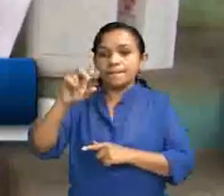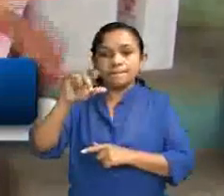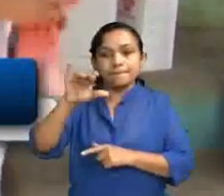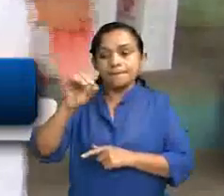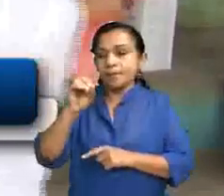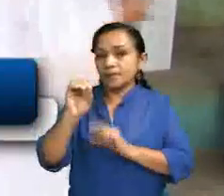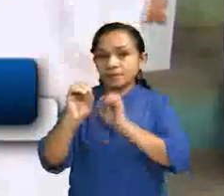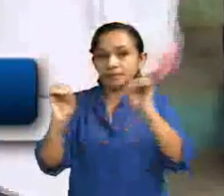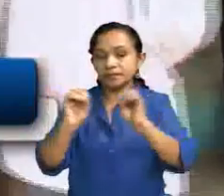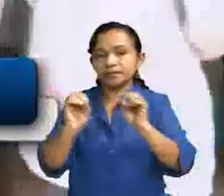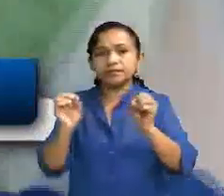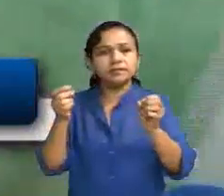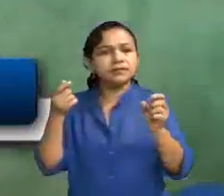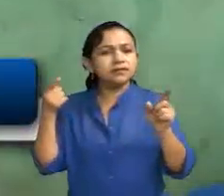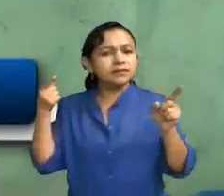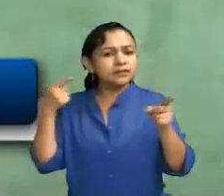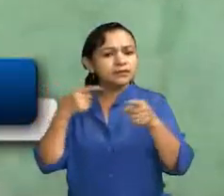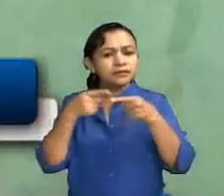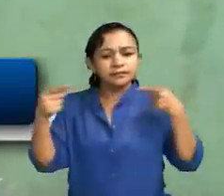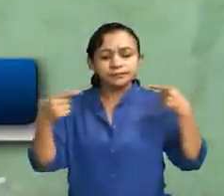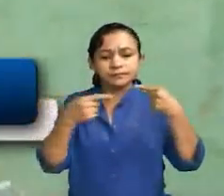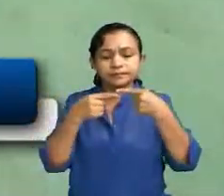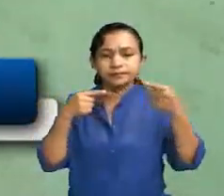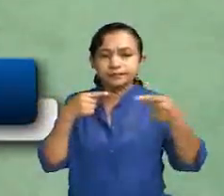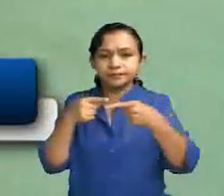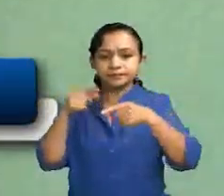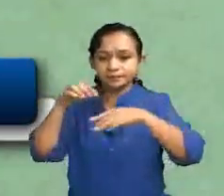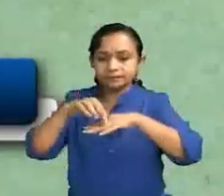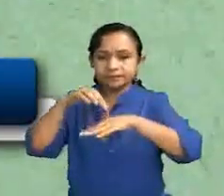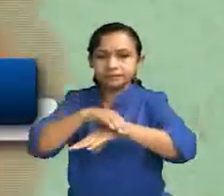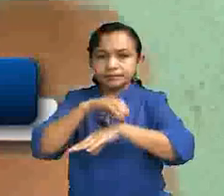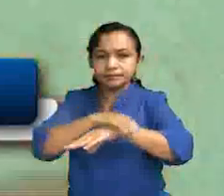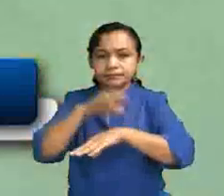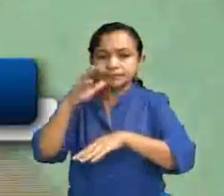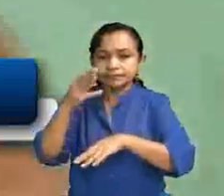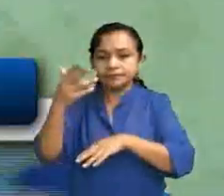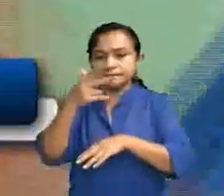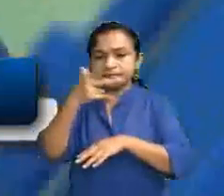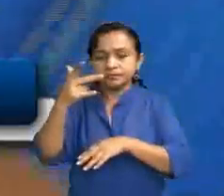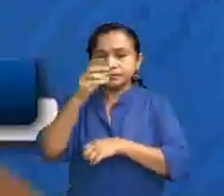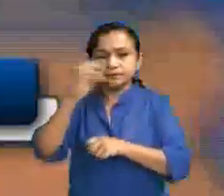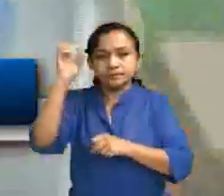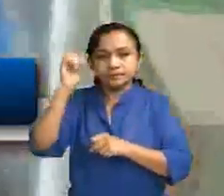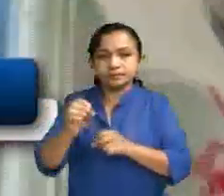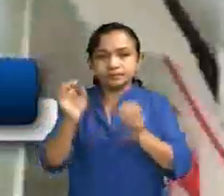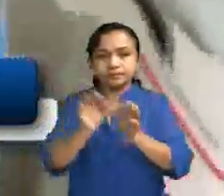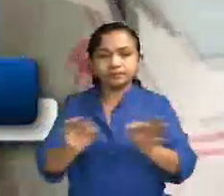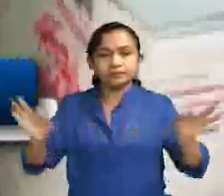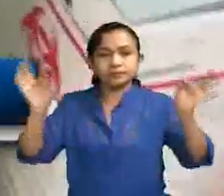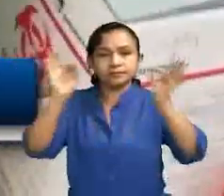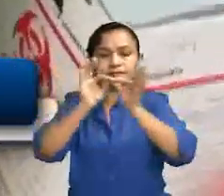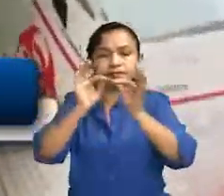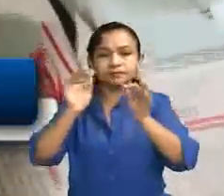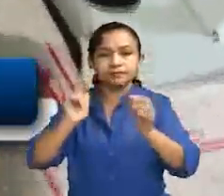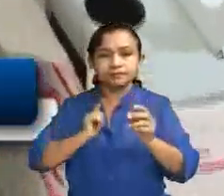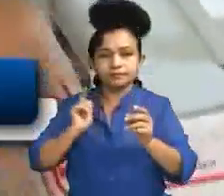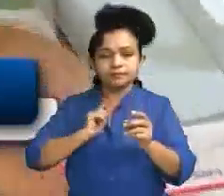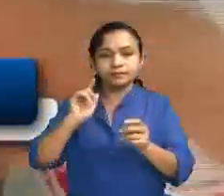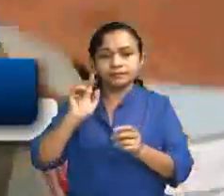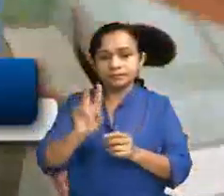el MINSA? La compañera Rosario Murillo hablaba ayer del 98%, ¿verdad? Eso es importante. Para alcanzar el